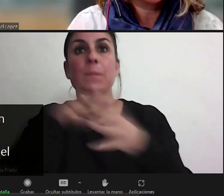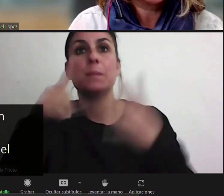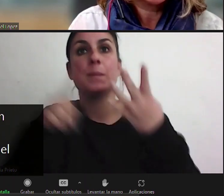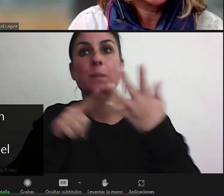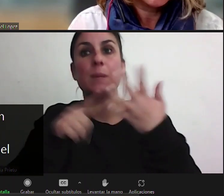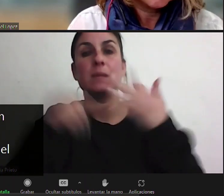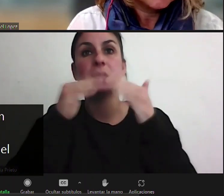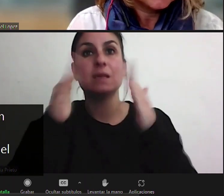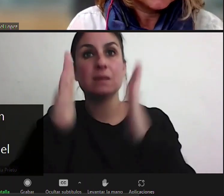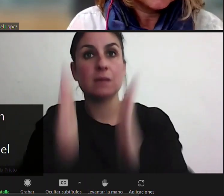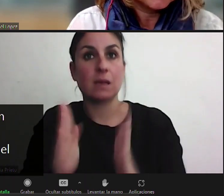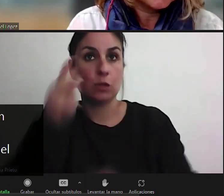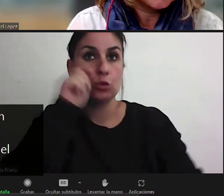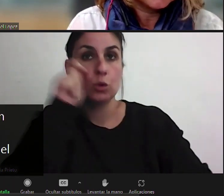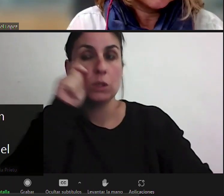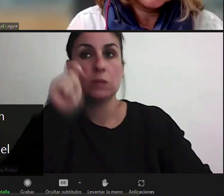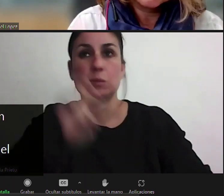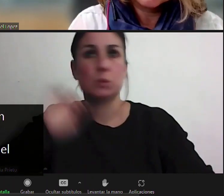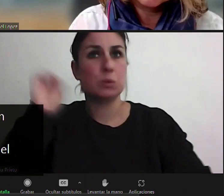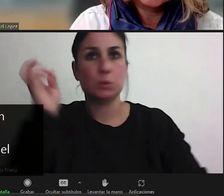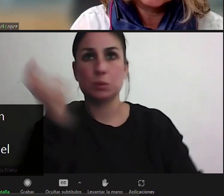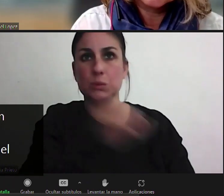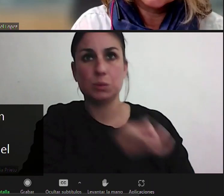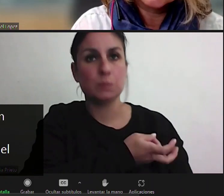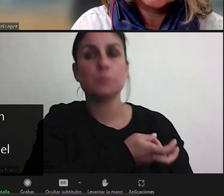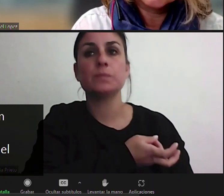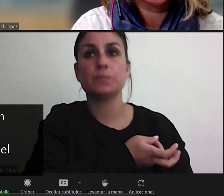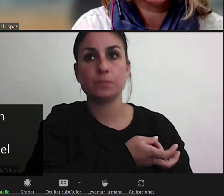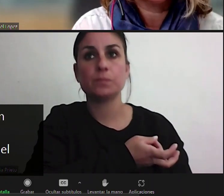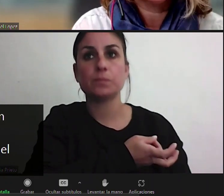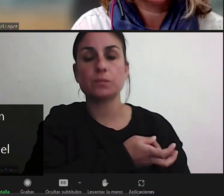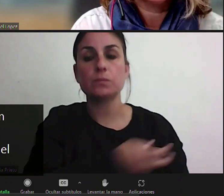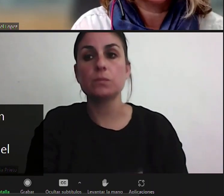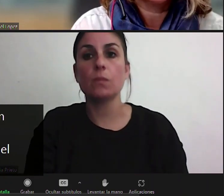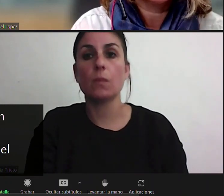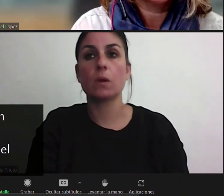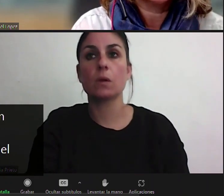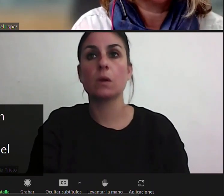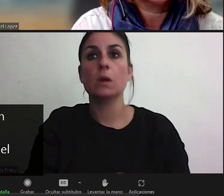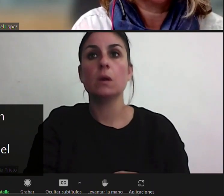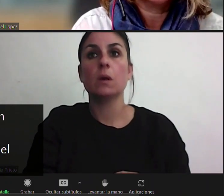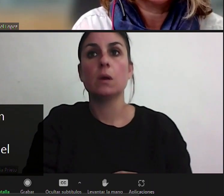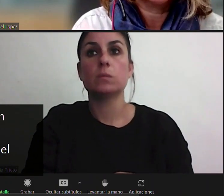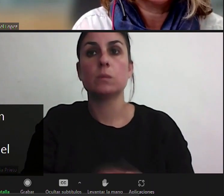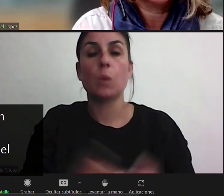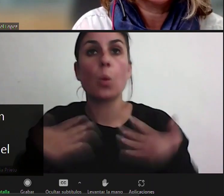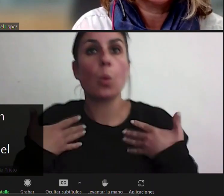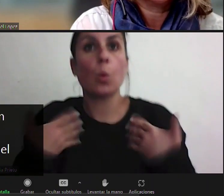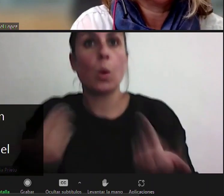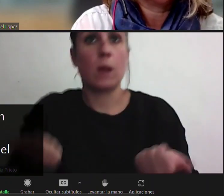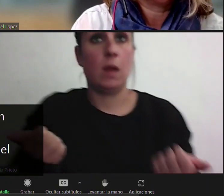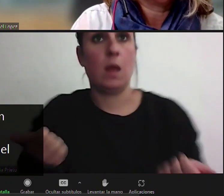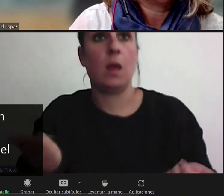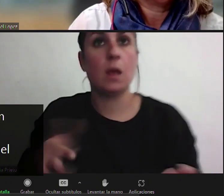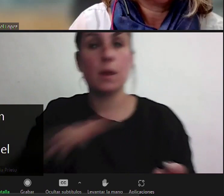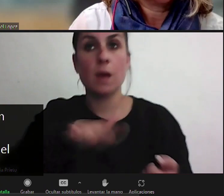apartamentos turísticos, en balnearios, paradores, etcétera, ¿no? Es decir, como sabéis muy bien, en cualquier tipo. La